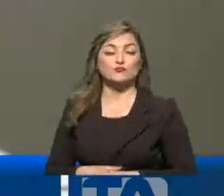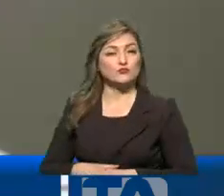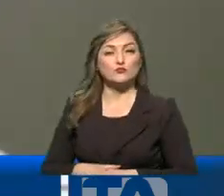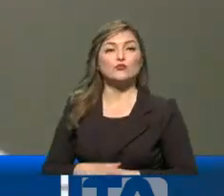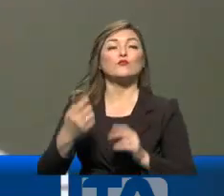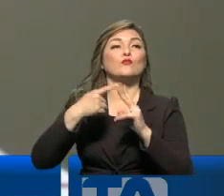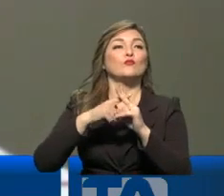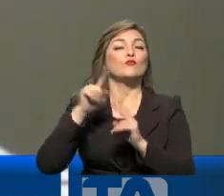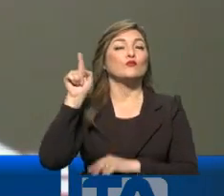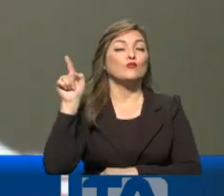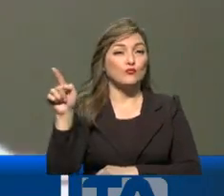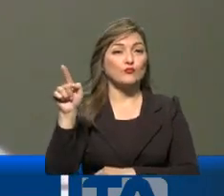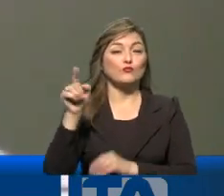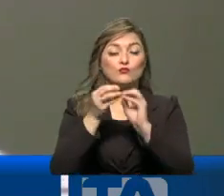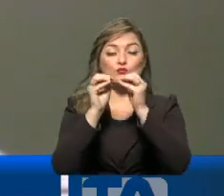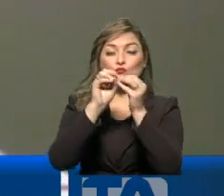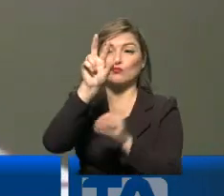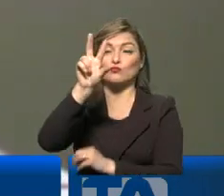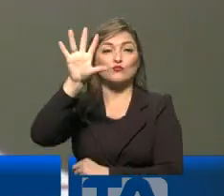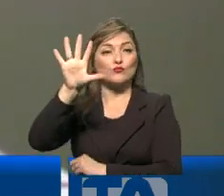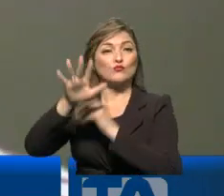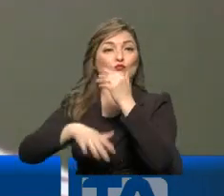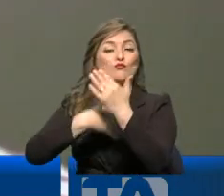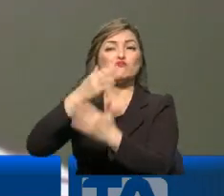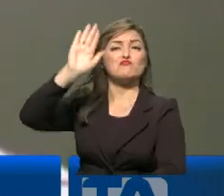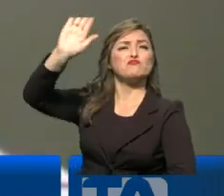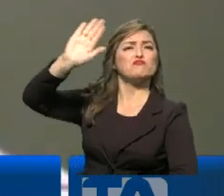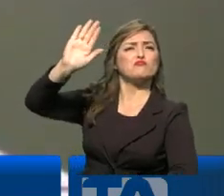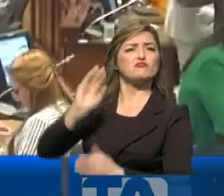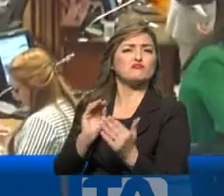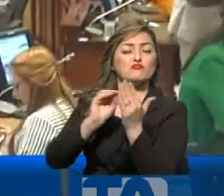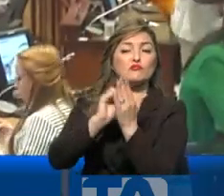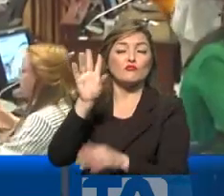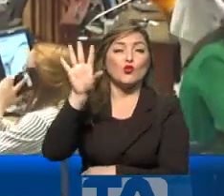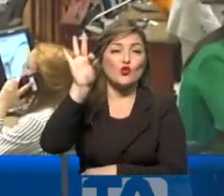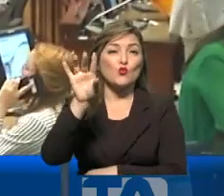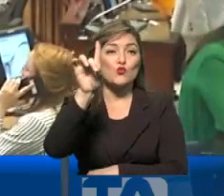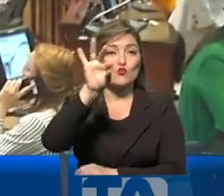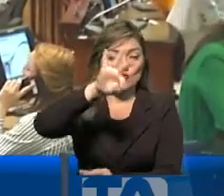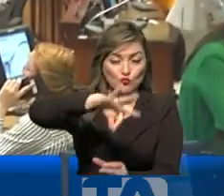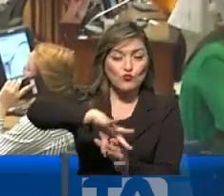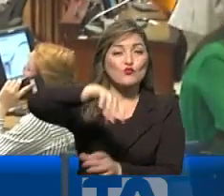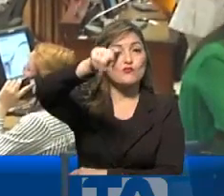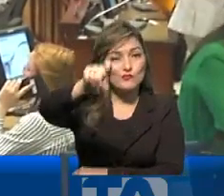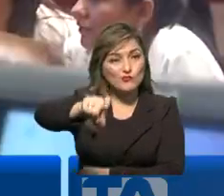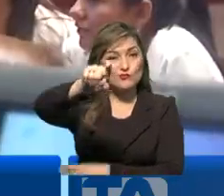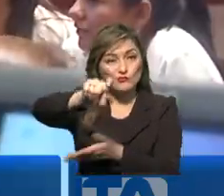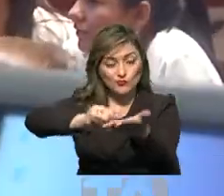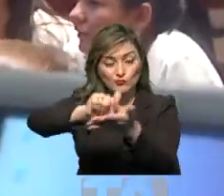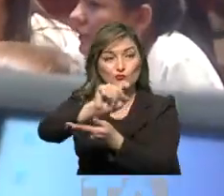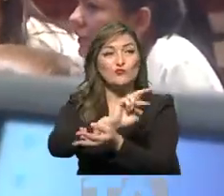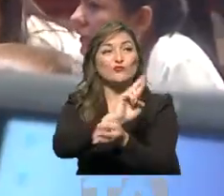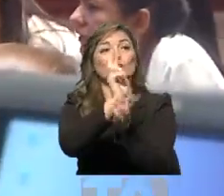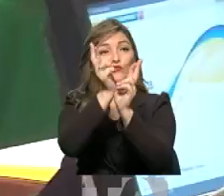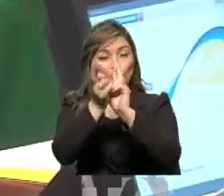empezó cuando Carlos Cambala de Alianza País fue quien mocionó que se fije en 91 el número de votos necesarios para aprobar una